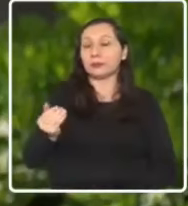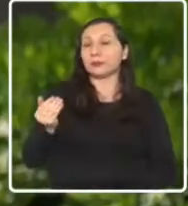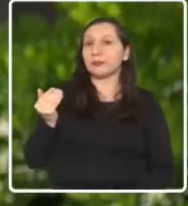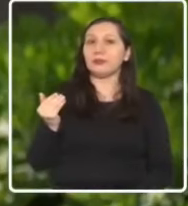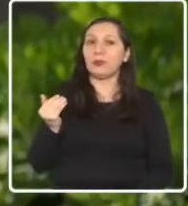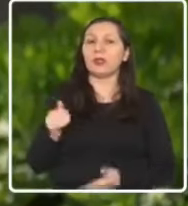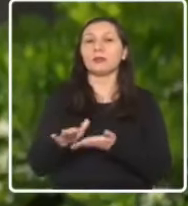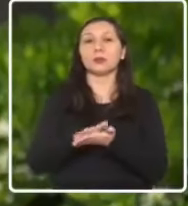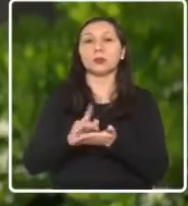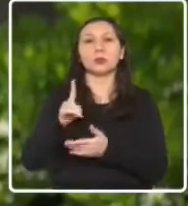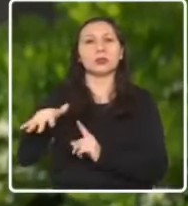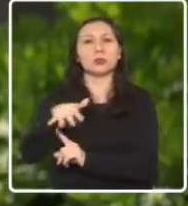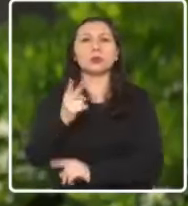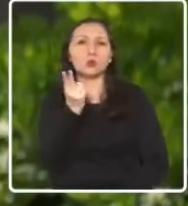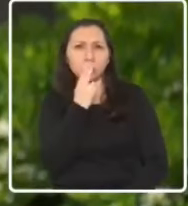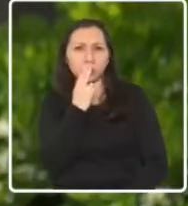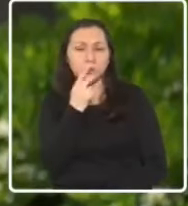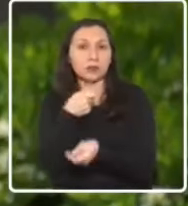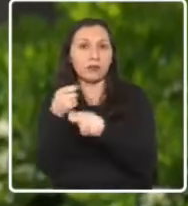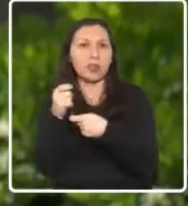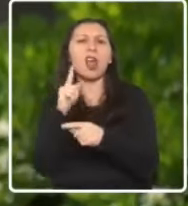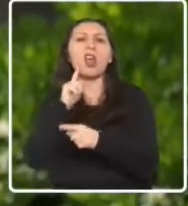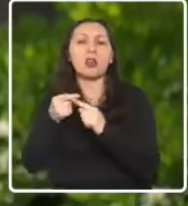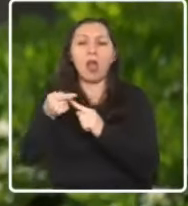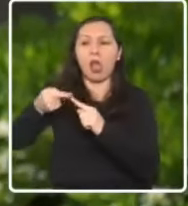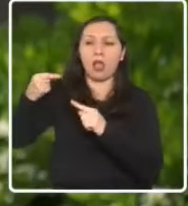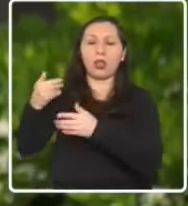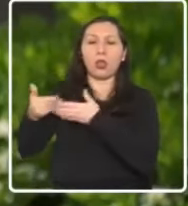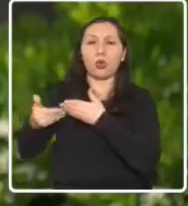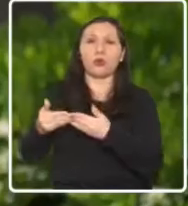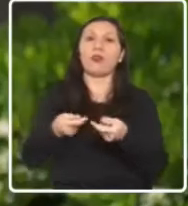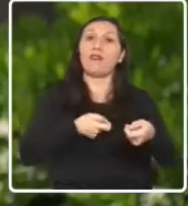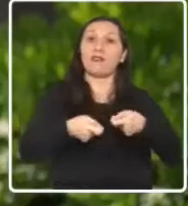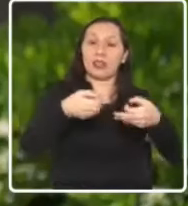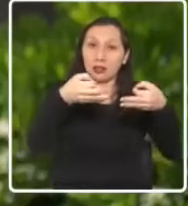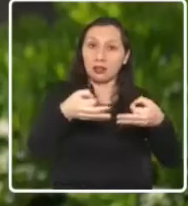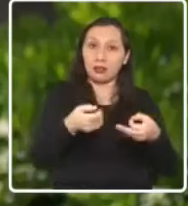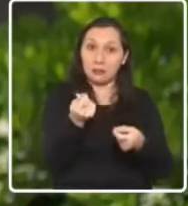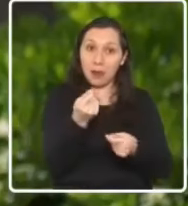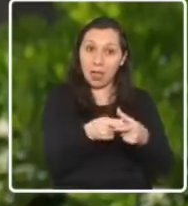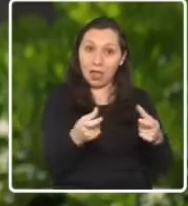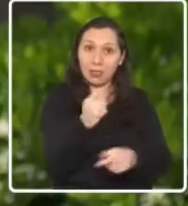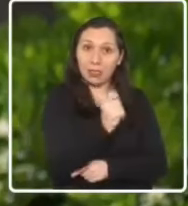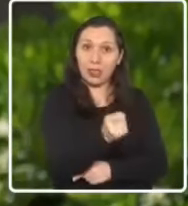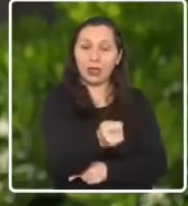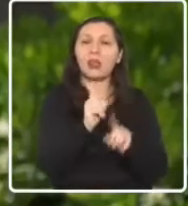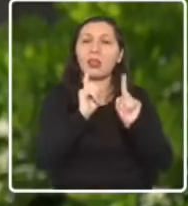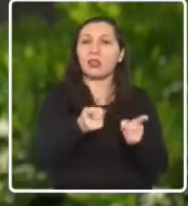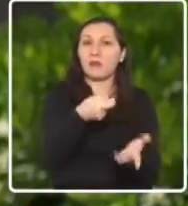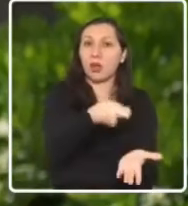recientemente con un caso de cigarrillos. En materia de ventas en efectivo, se establece que las